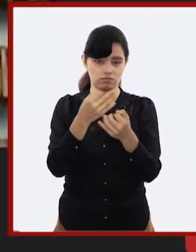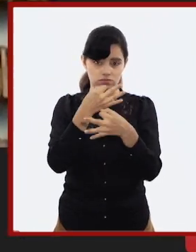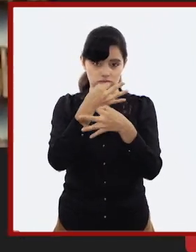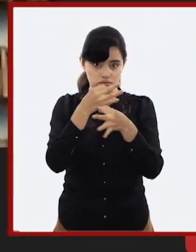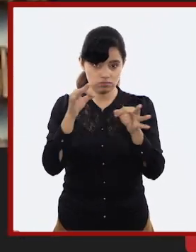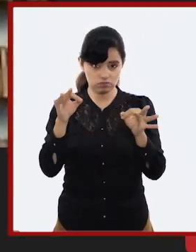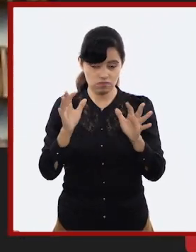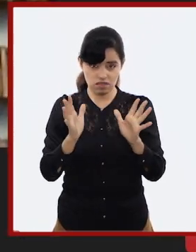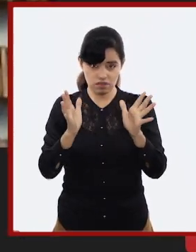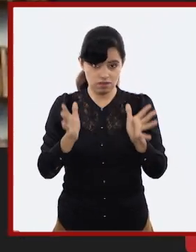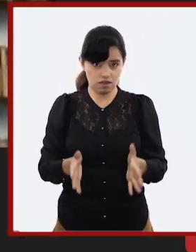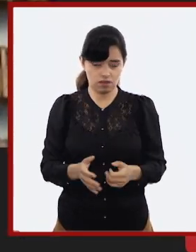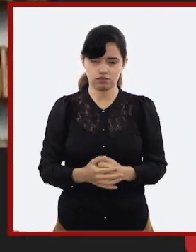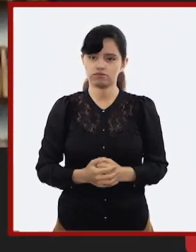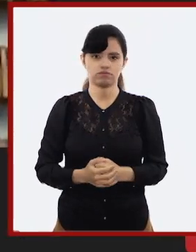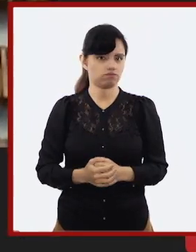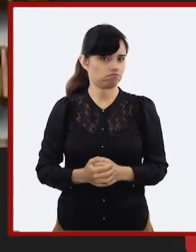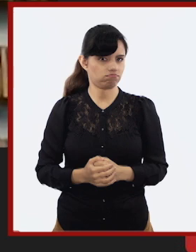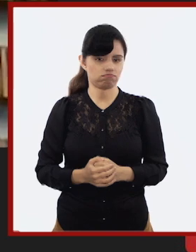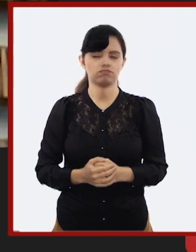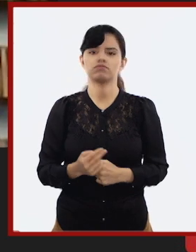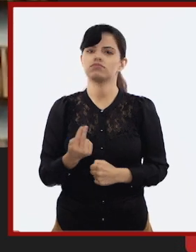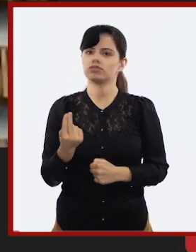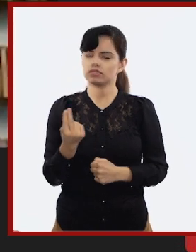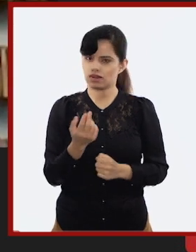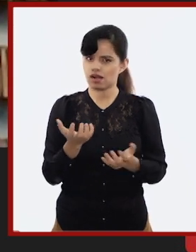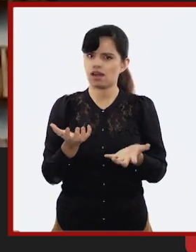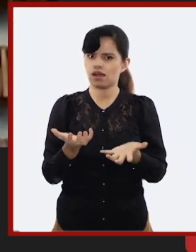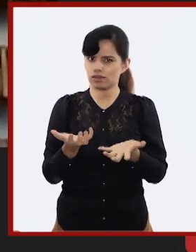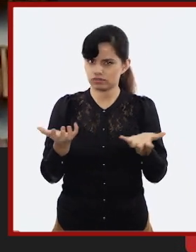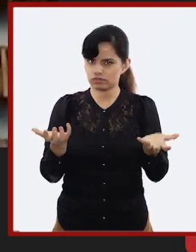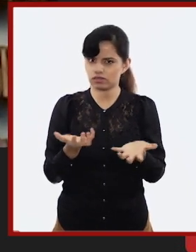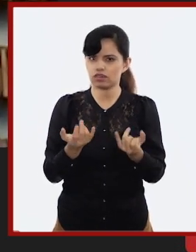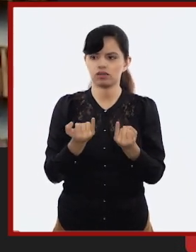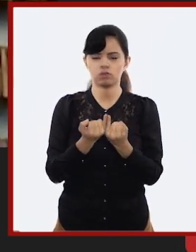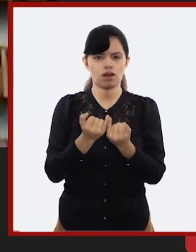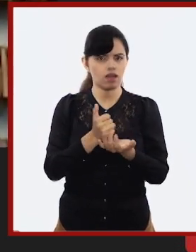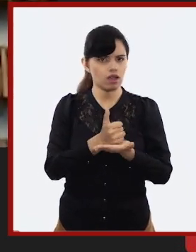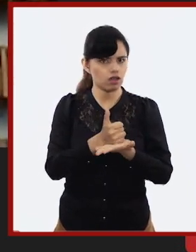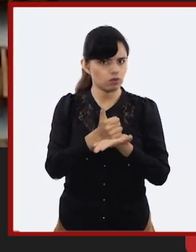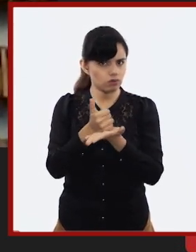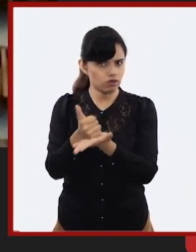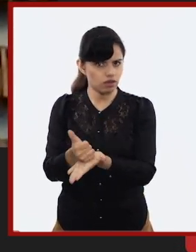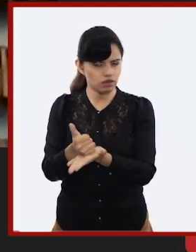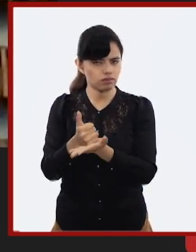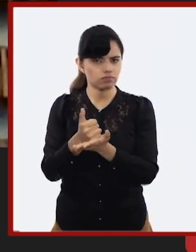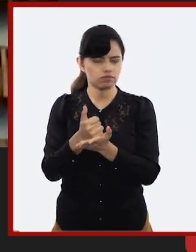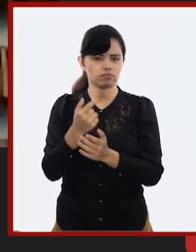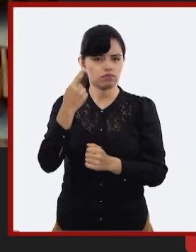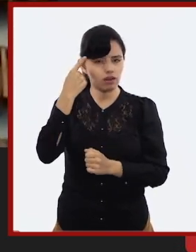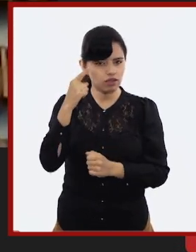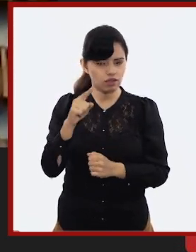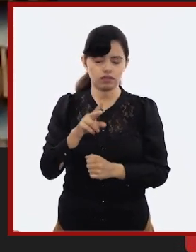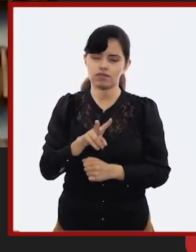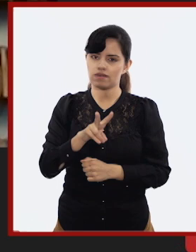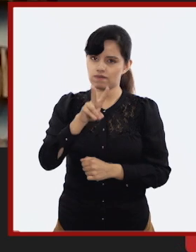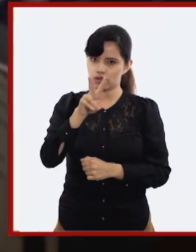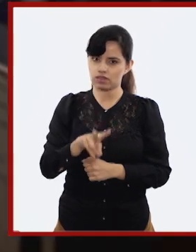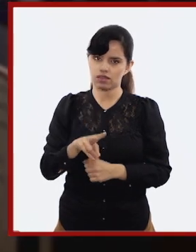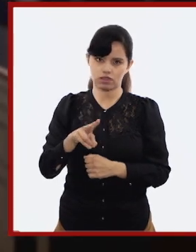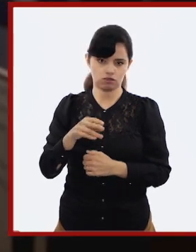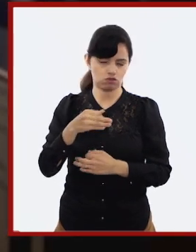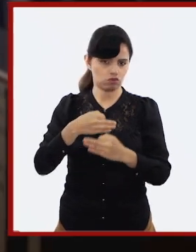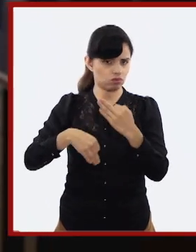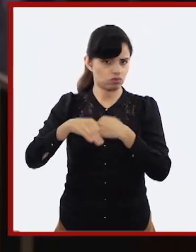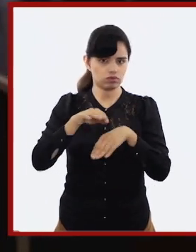iguales, sino que hay que dar las condiciones adecuadas para que se dé esa